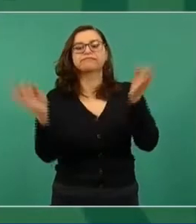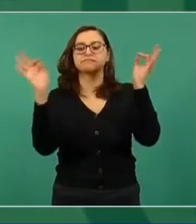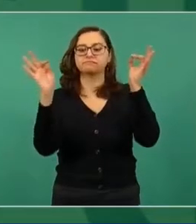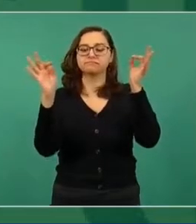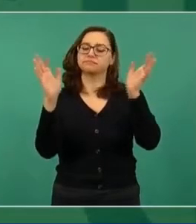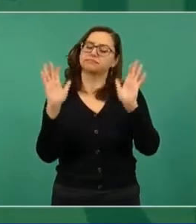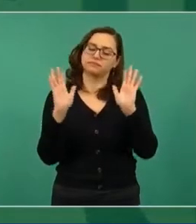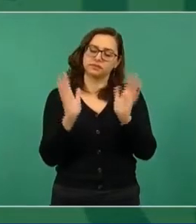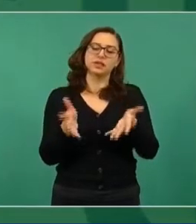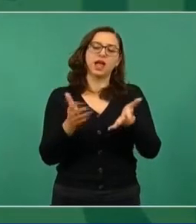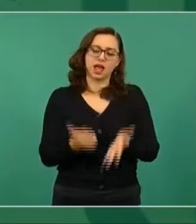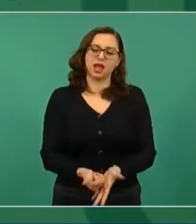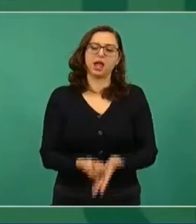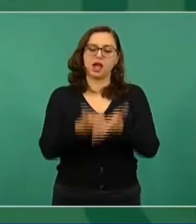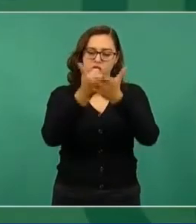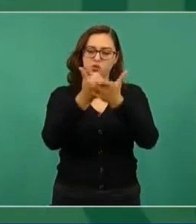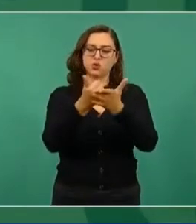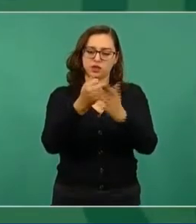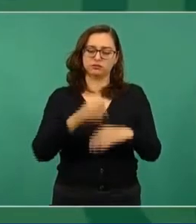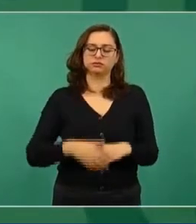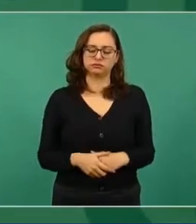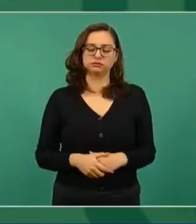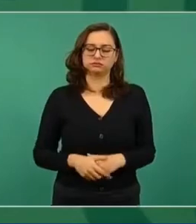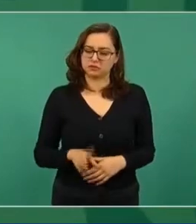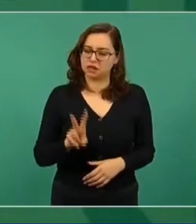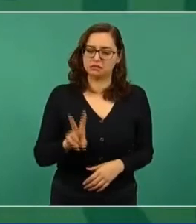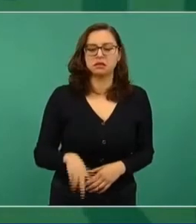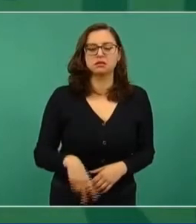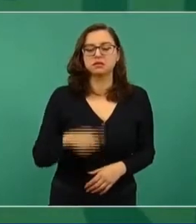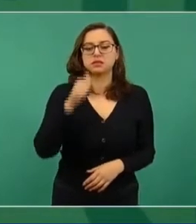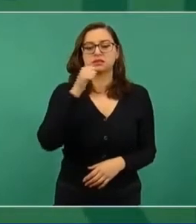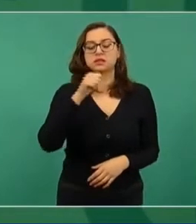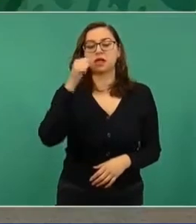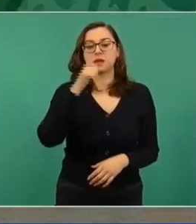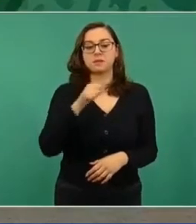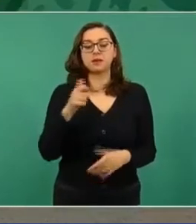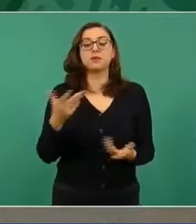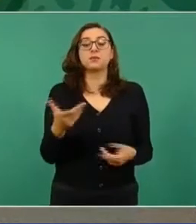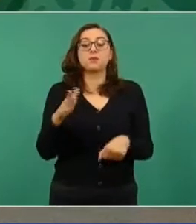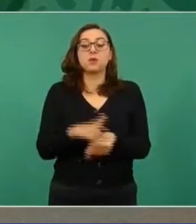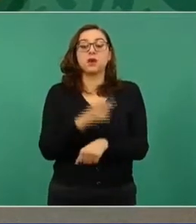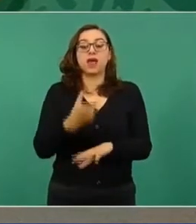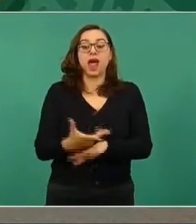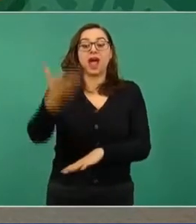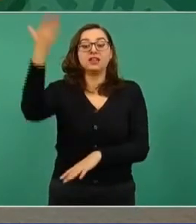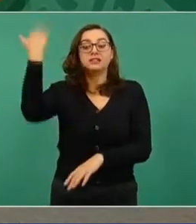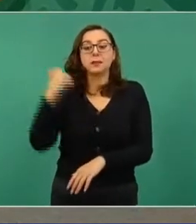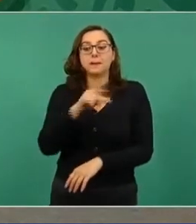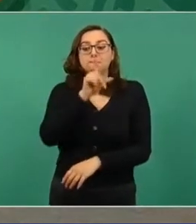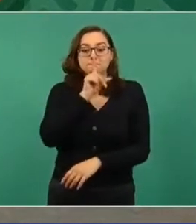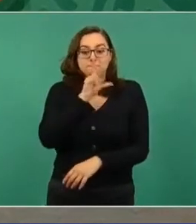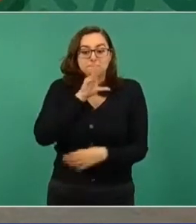ayuda mucho. Siempre sostengo eso, porque estas cosas antes no se sabían